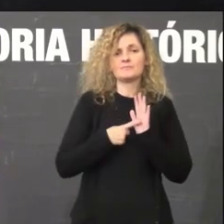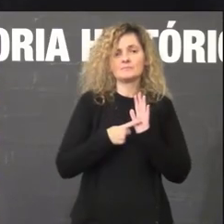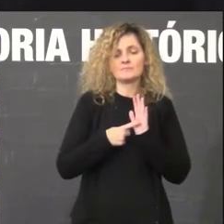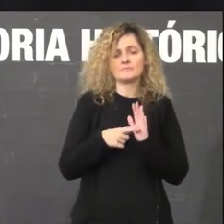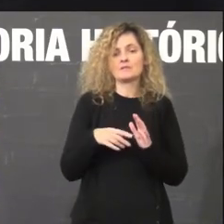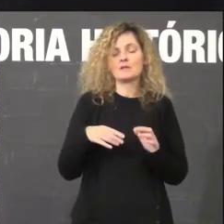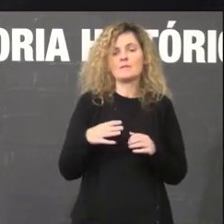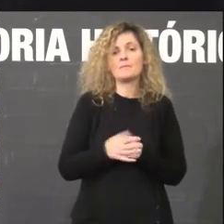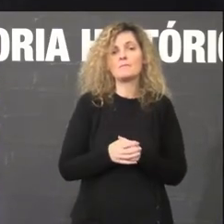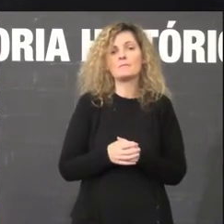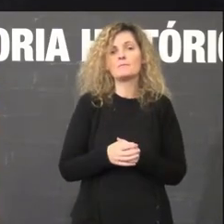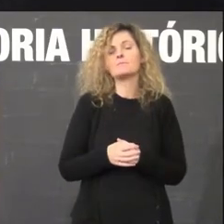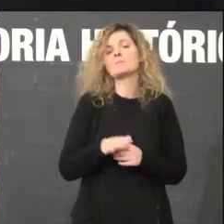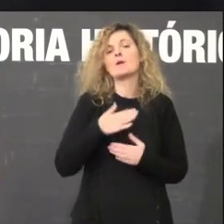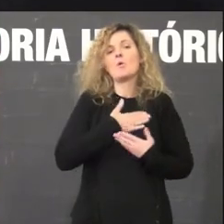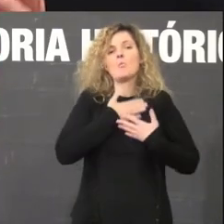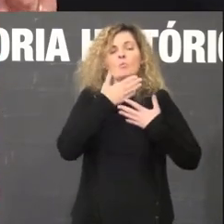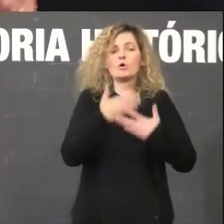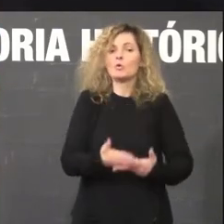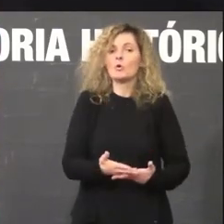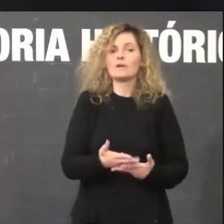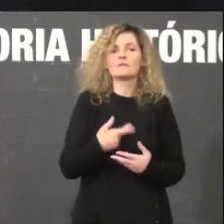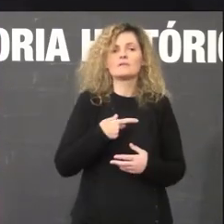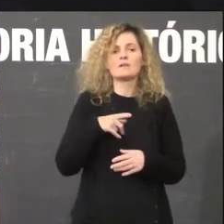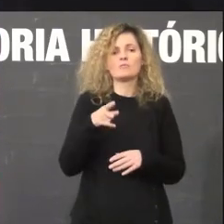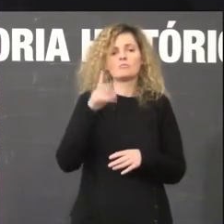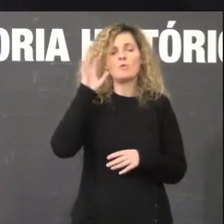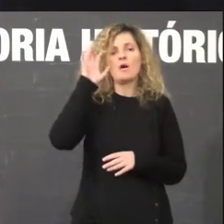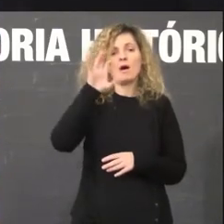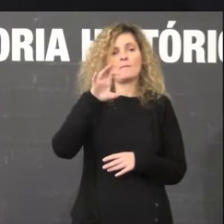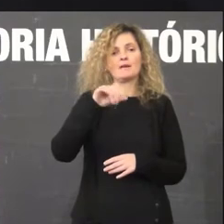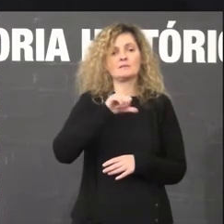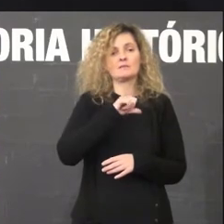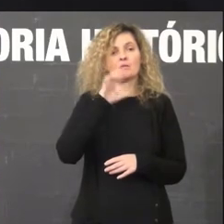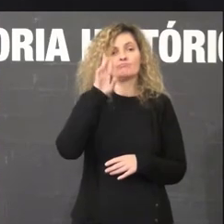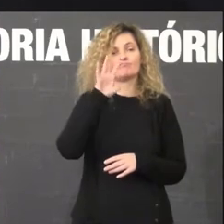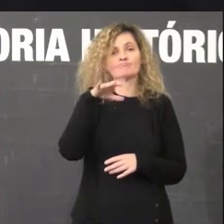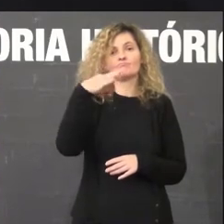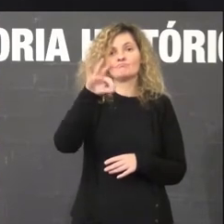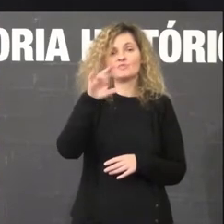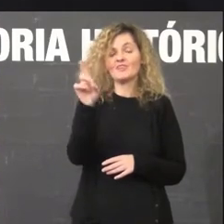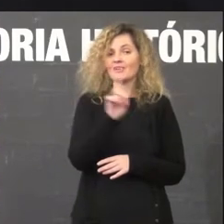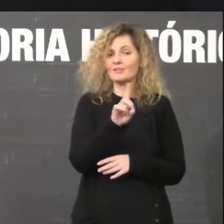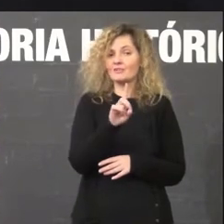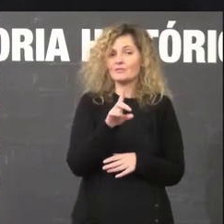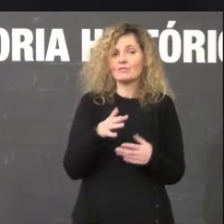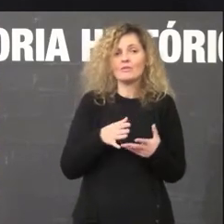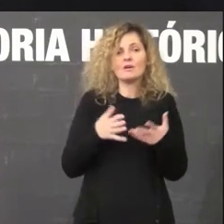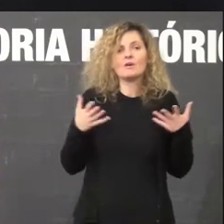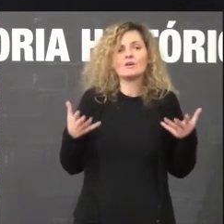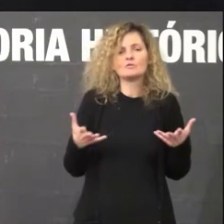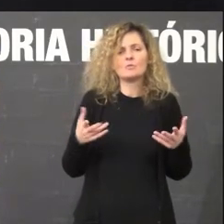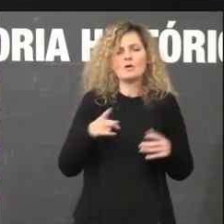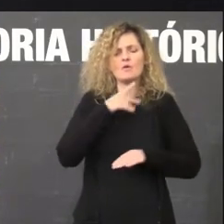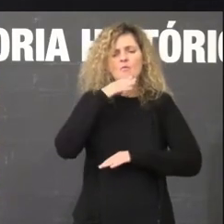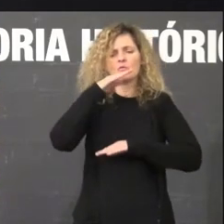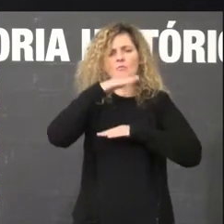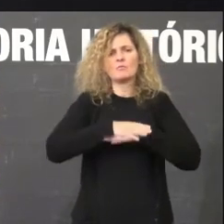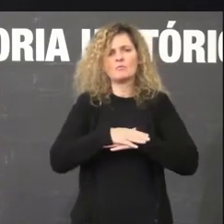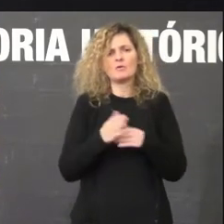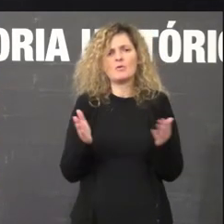ultramontana, da unidade de unha patria que non é unha, e, polo tanto, que non se